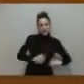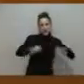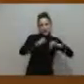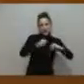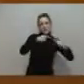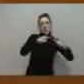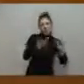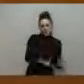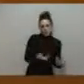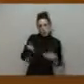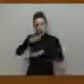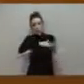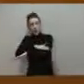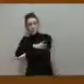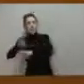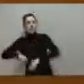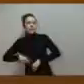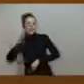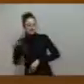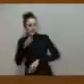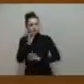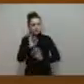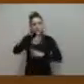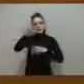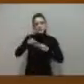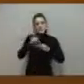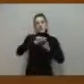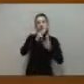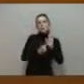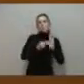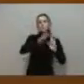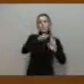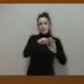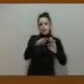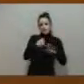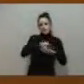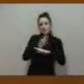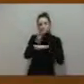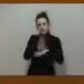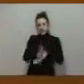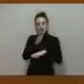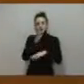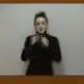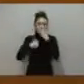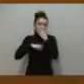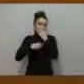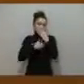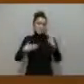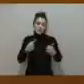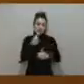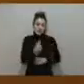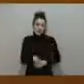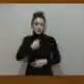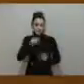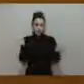que acatar. Hemos presentado una enmienda al punto B y queremos decirles que estamos de acuerdo mayoritariamente con